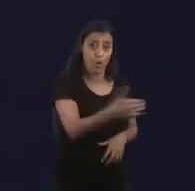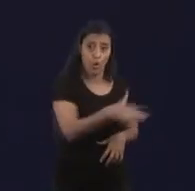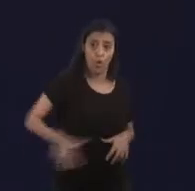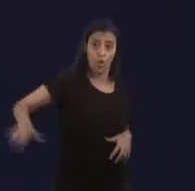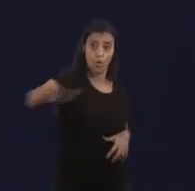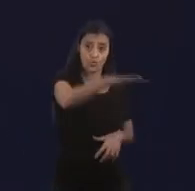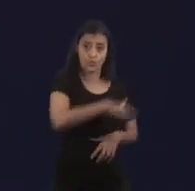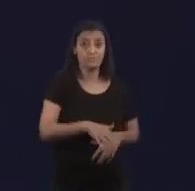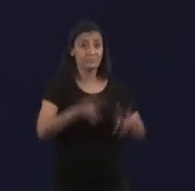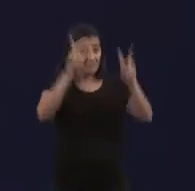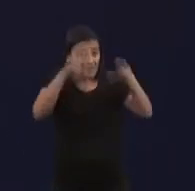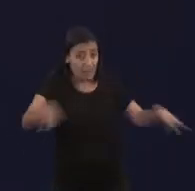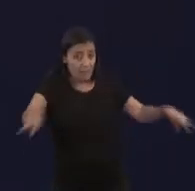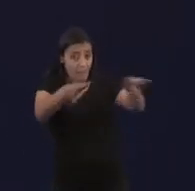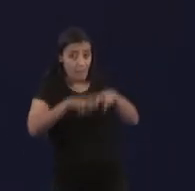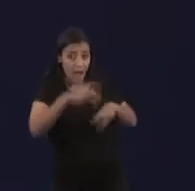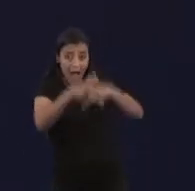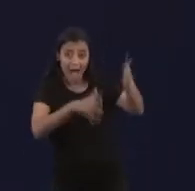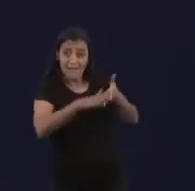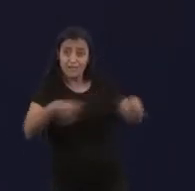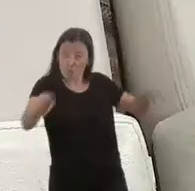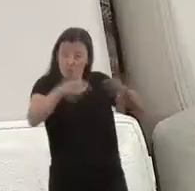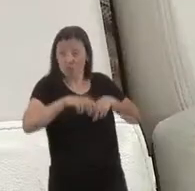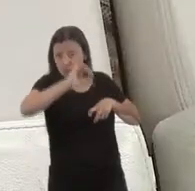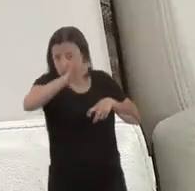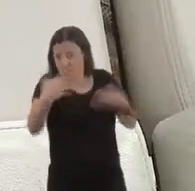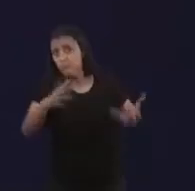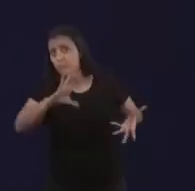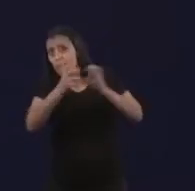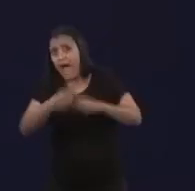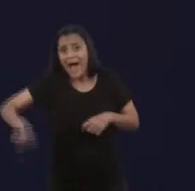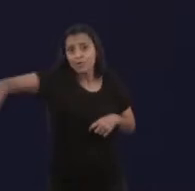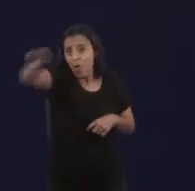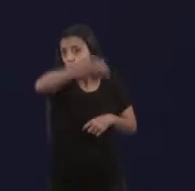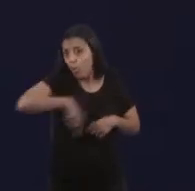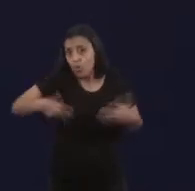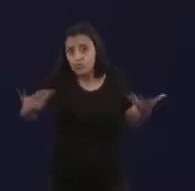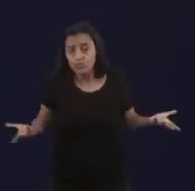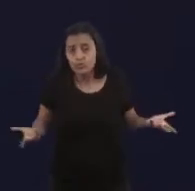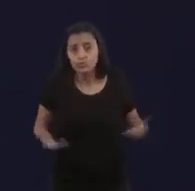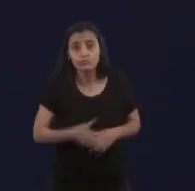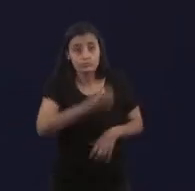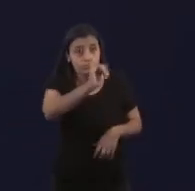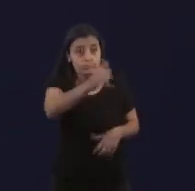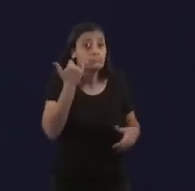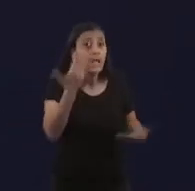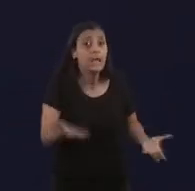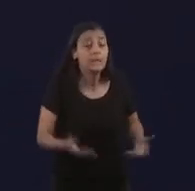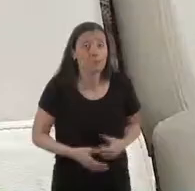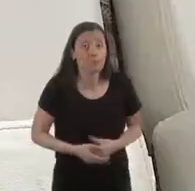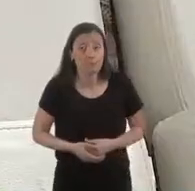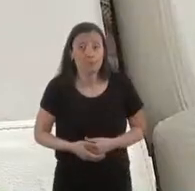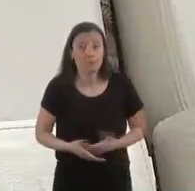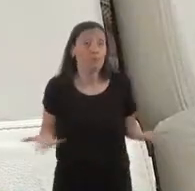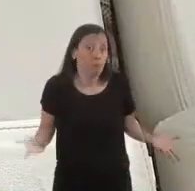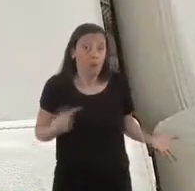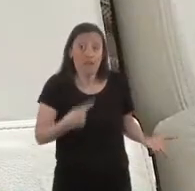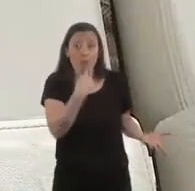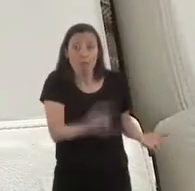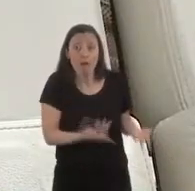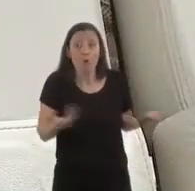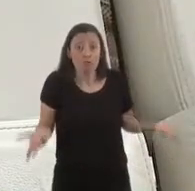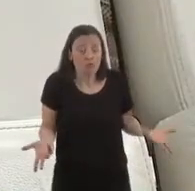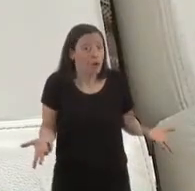En términos de recaudación, ¿se refiere? Obviamente, afecta a todos. Sí. ¿Y? Por eso le pregunto por